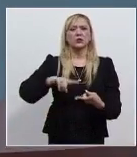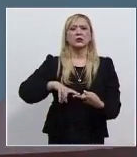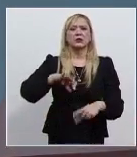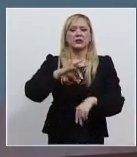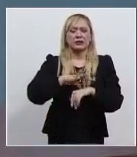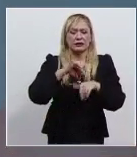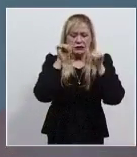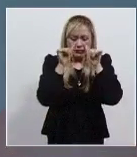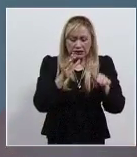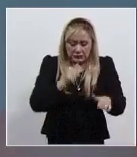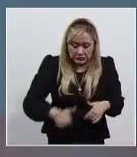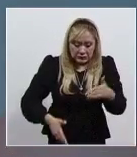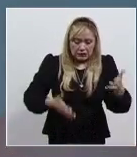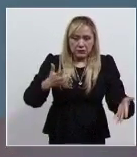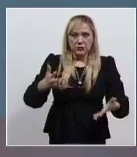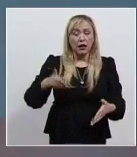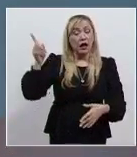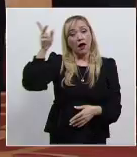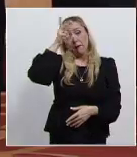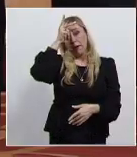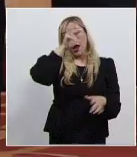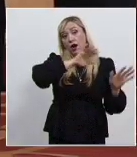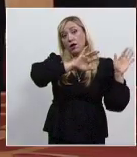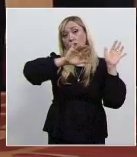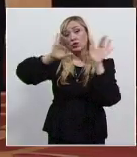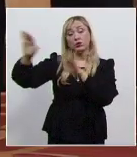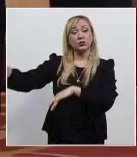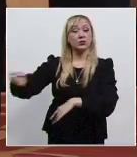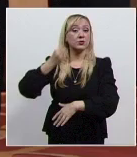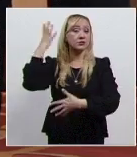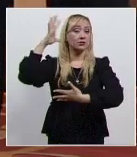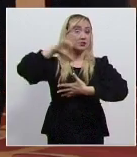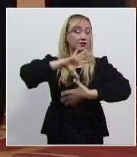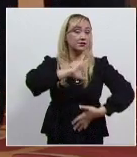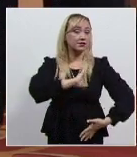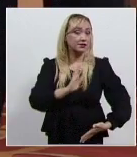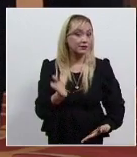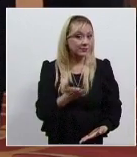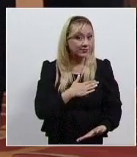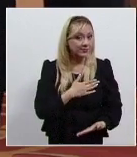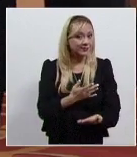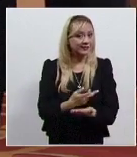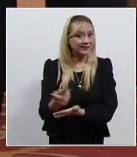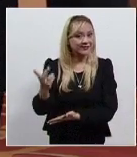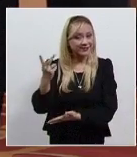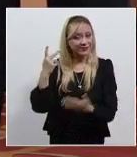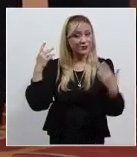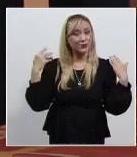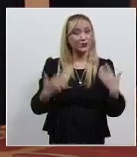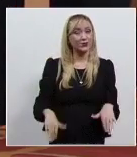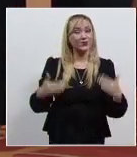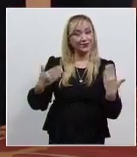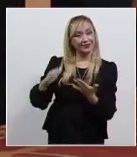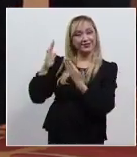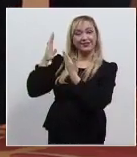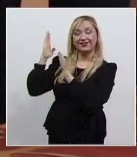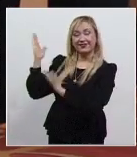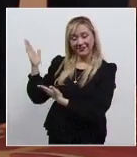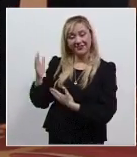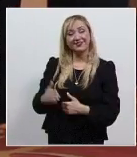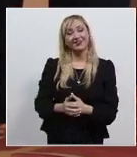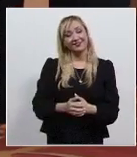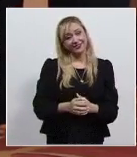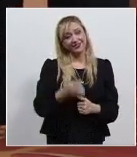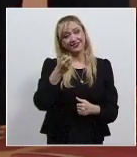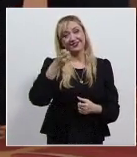Judicial Iberoamericana en Perú. La Suprema Corte de Justicia de la Nación fue premiada por las máximas instancias